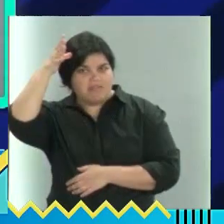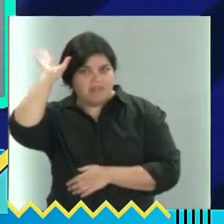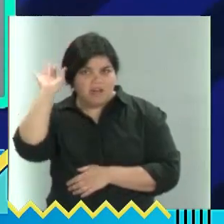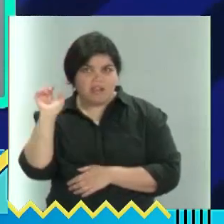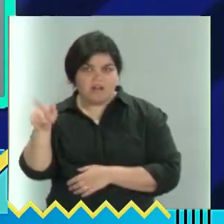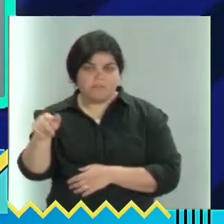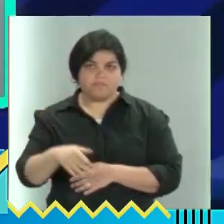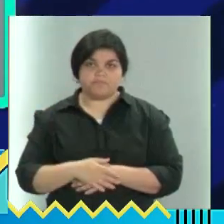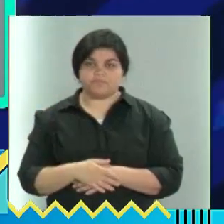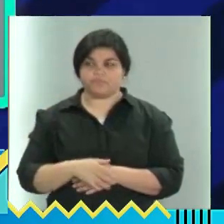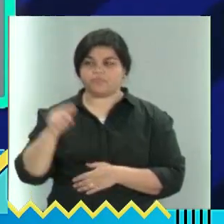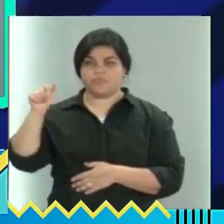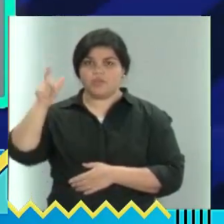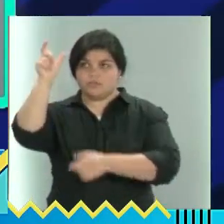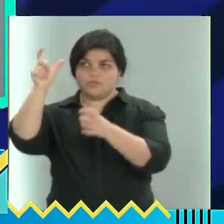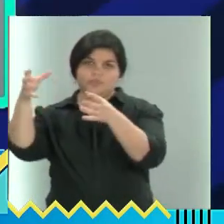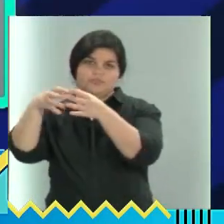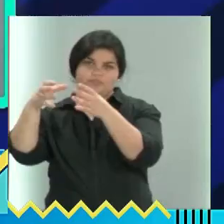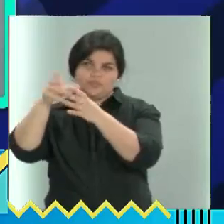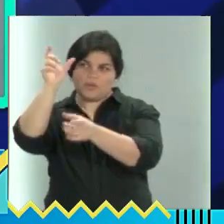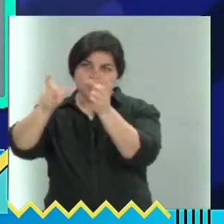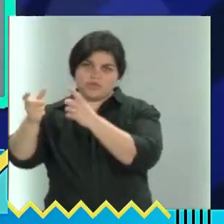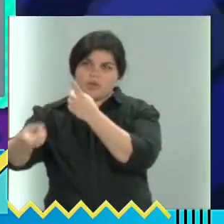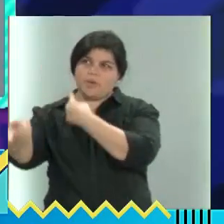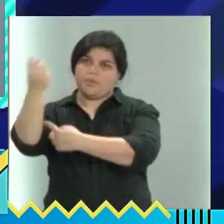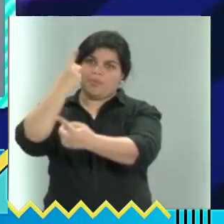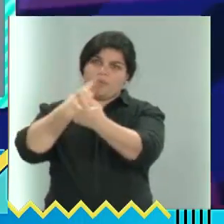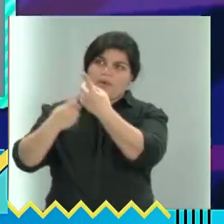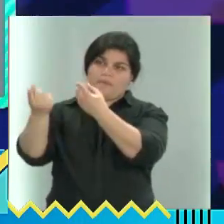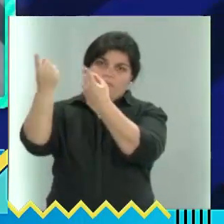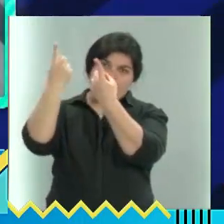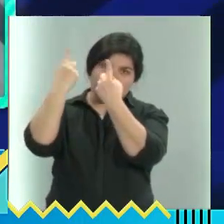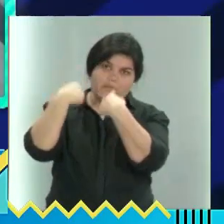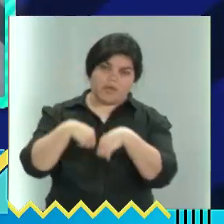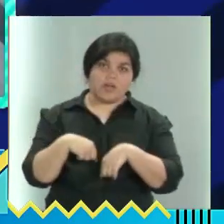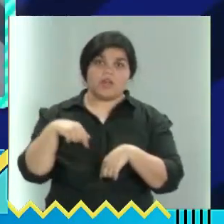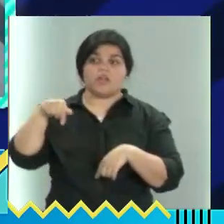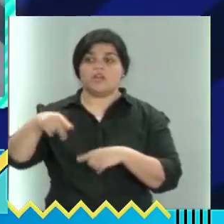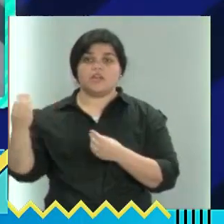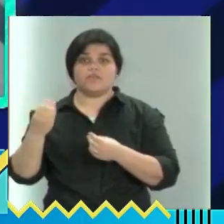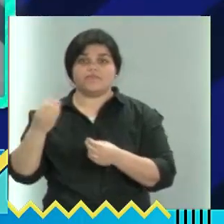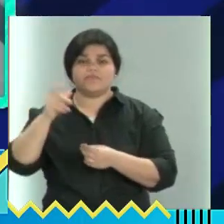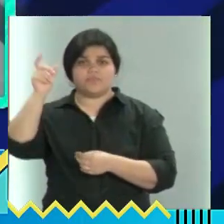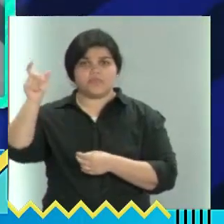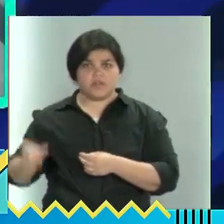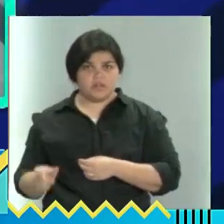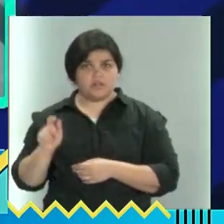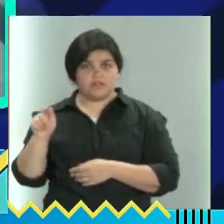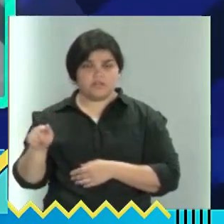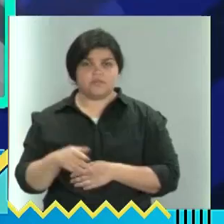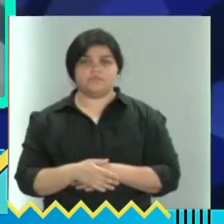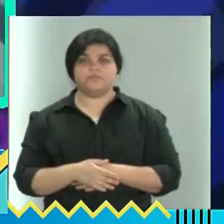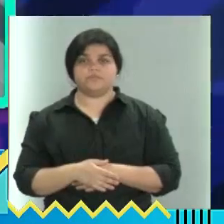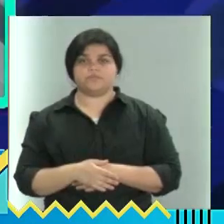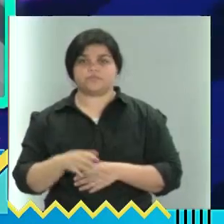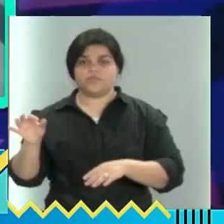generación que emigra a la Argentina y que pertenece a una camada de los... eran